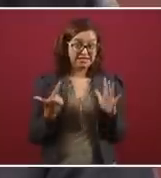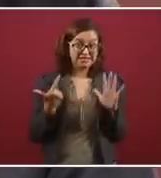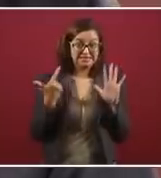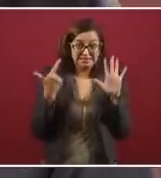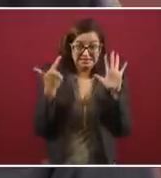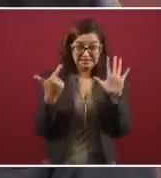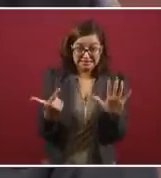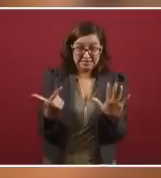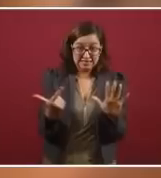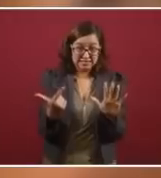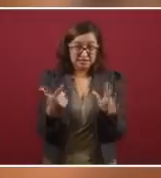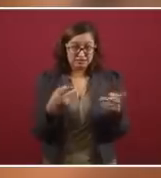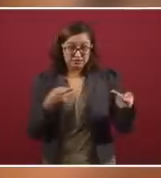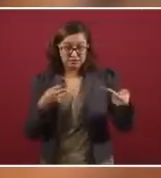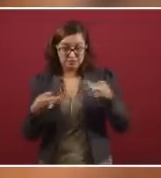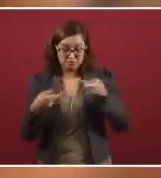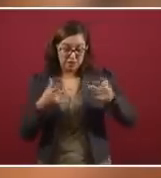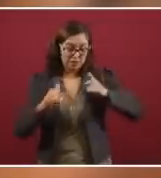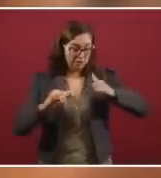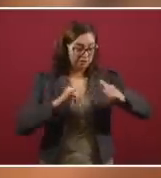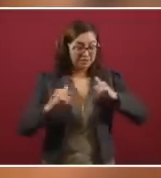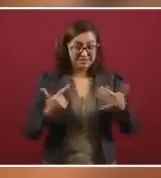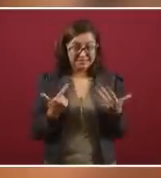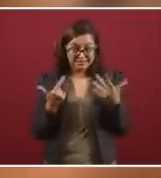planeados originalmente,